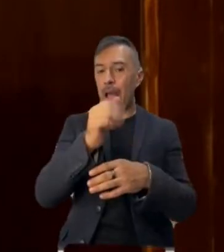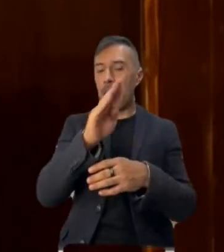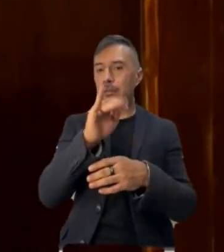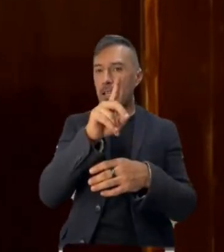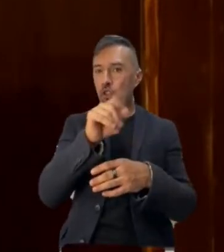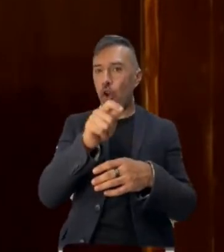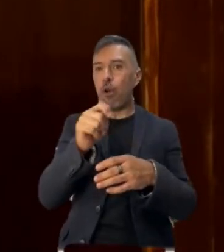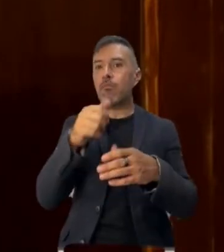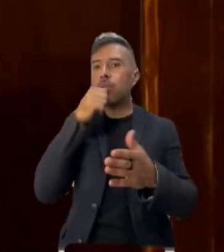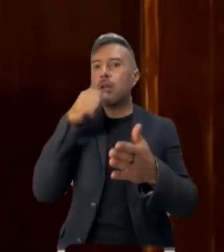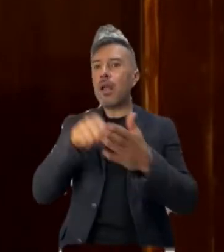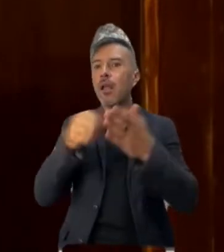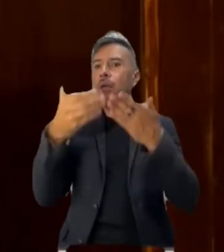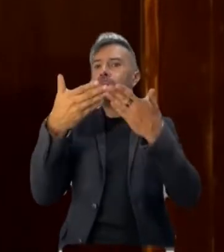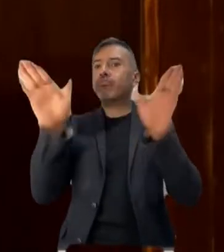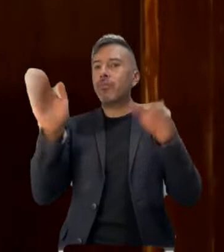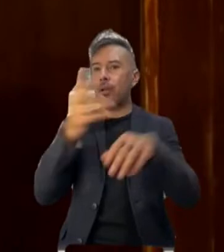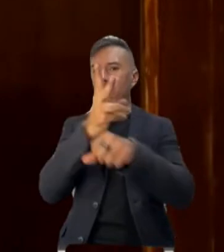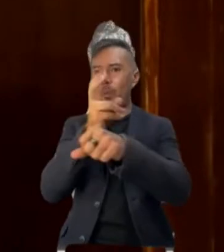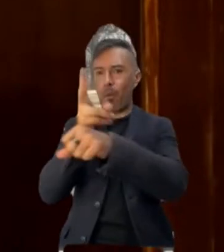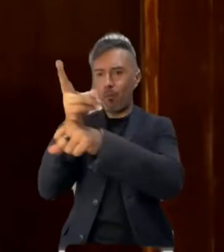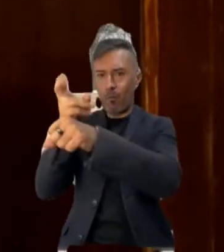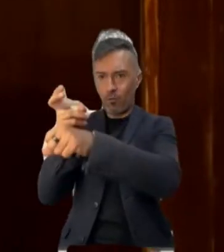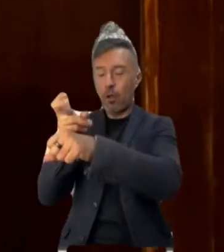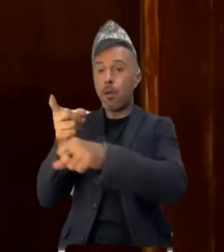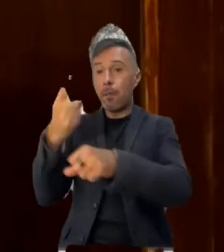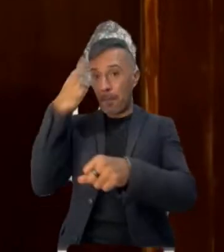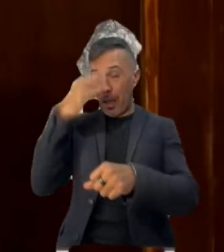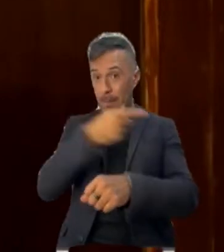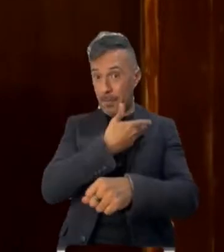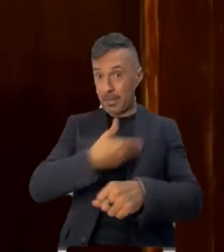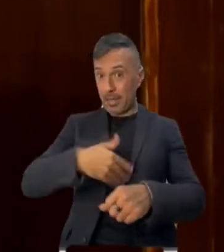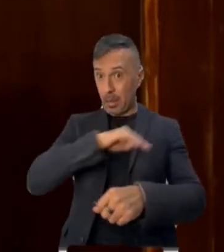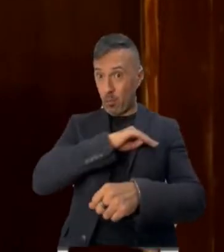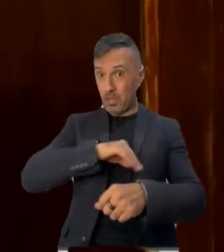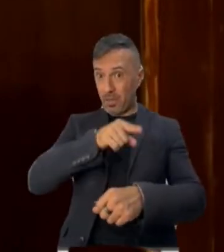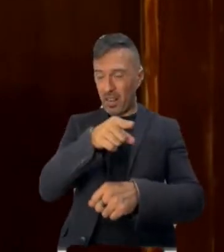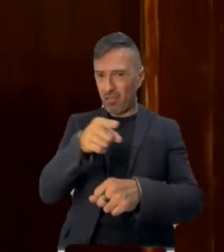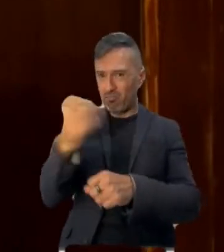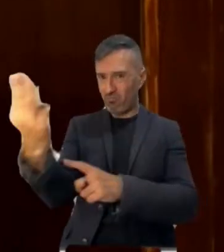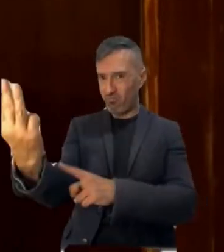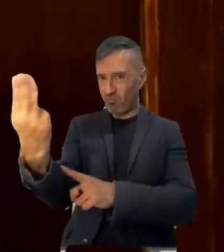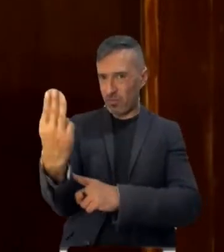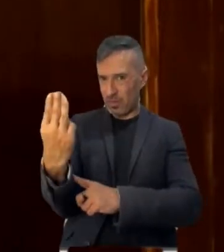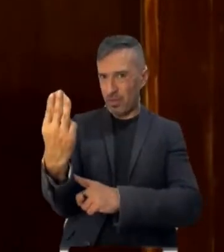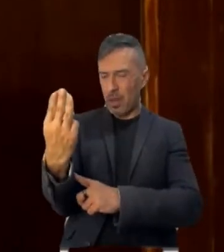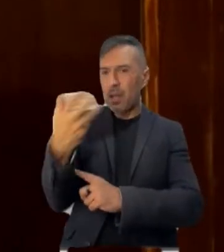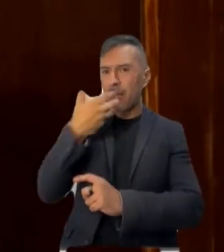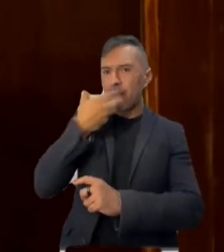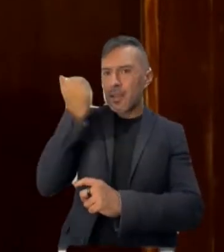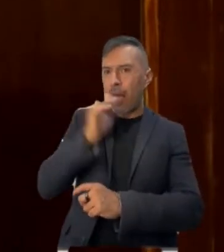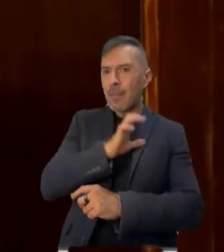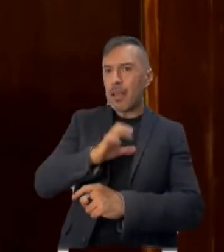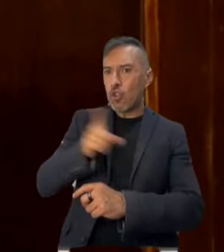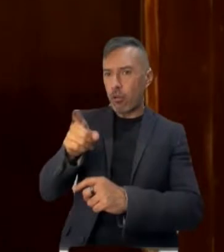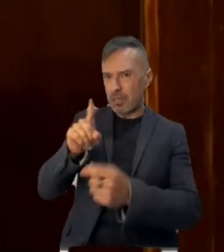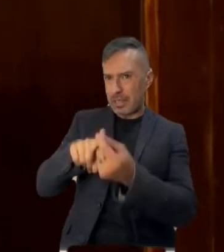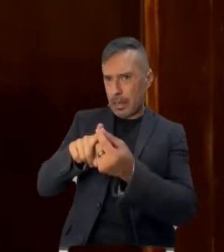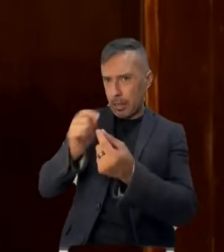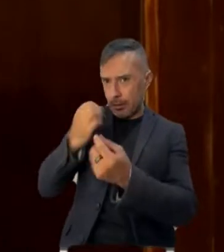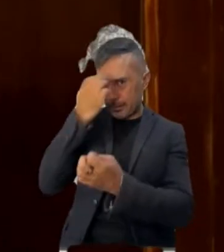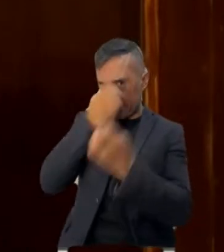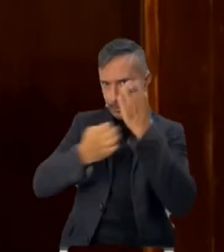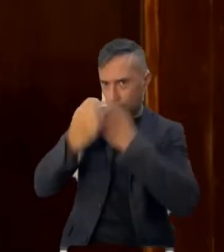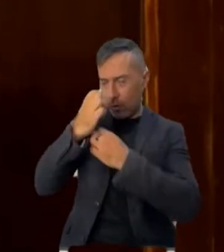corresponderá a la presidenta o presidente municipal la evaluación de las personas aspirantes, así como la formulación de la terna que